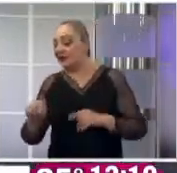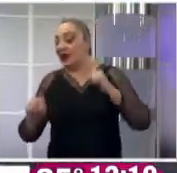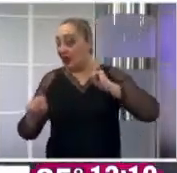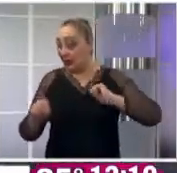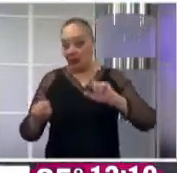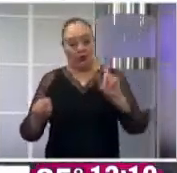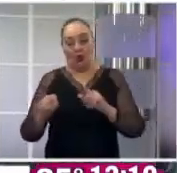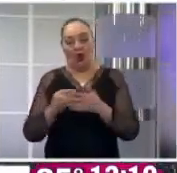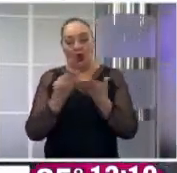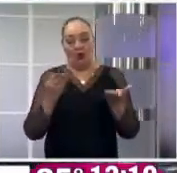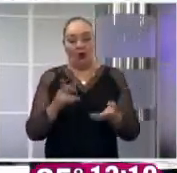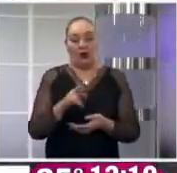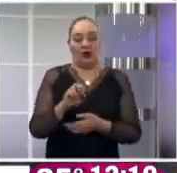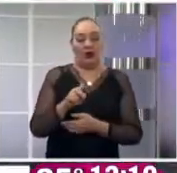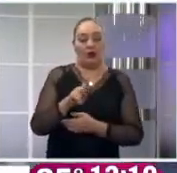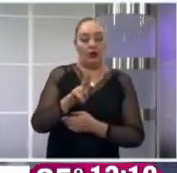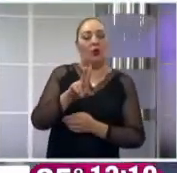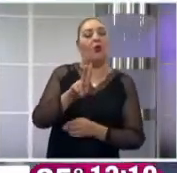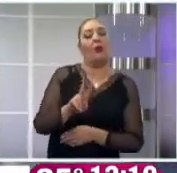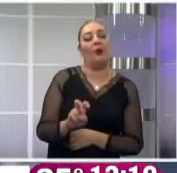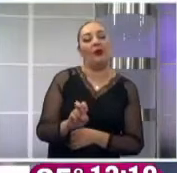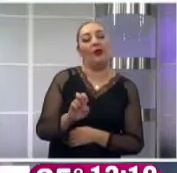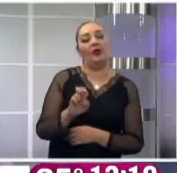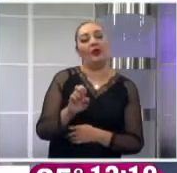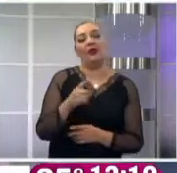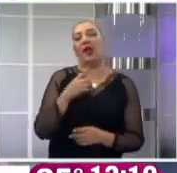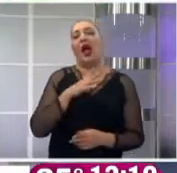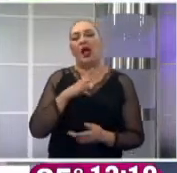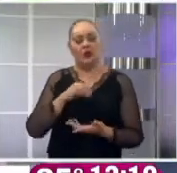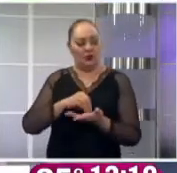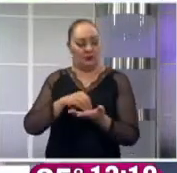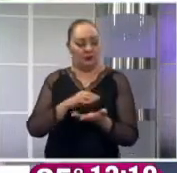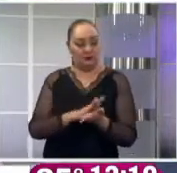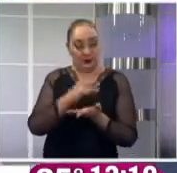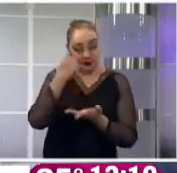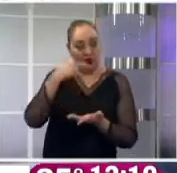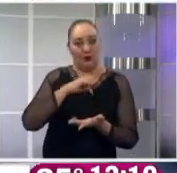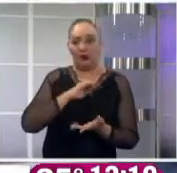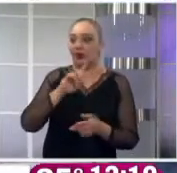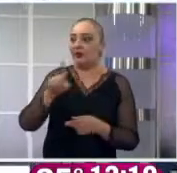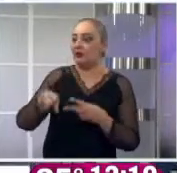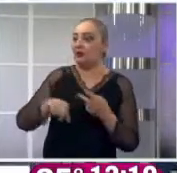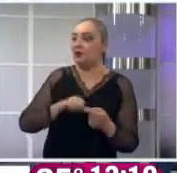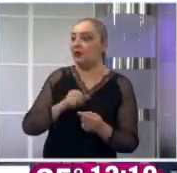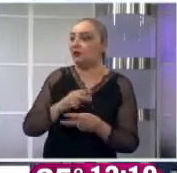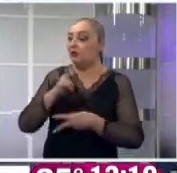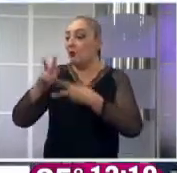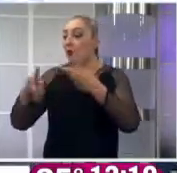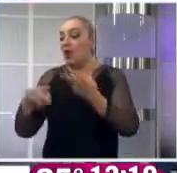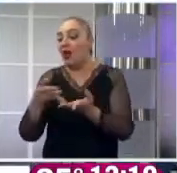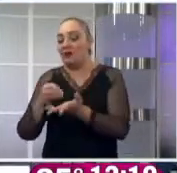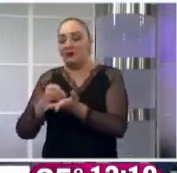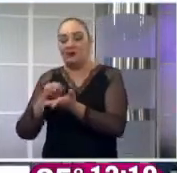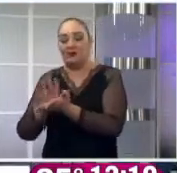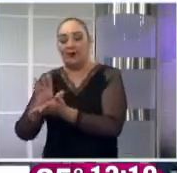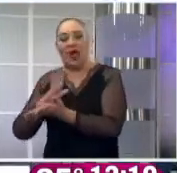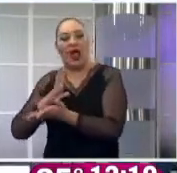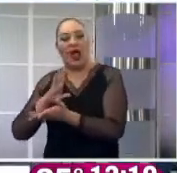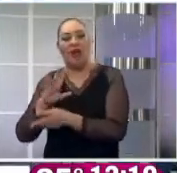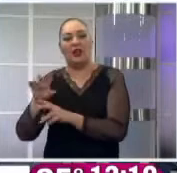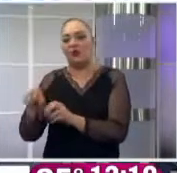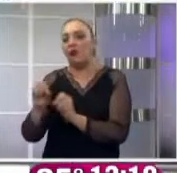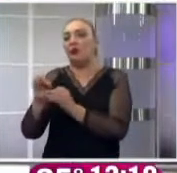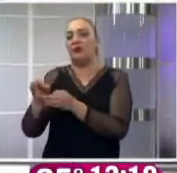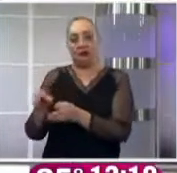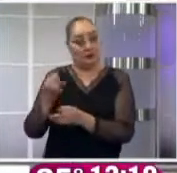hay un sistema de registro para tramitar una cita y luego acudir al registro público que está no